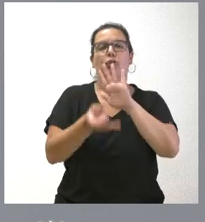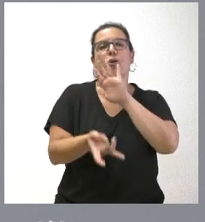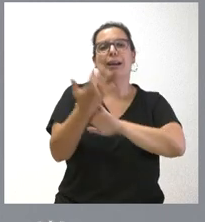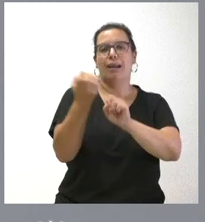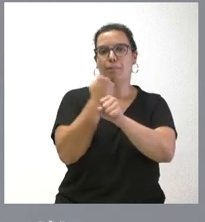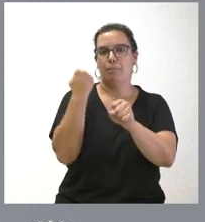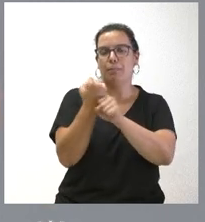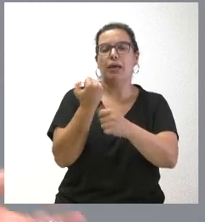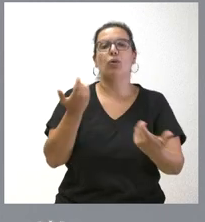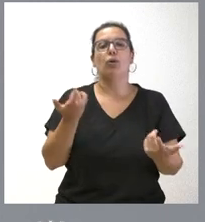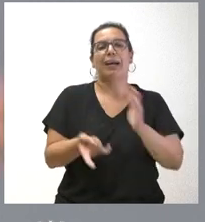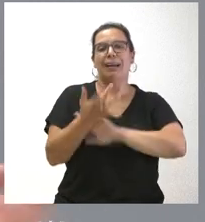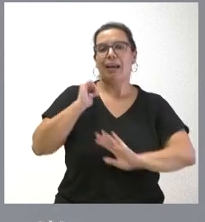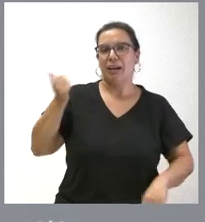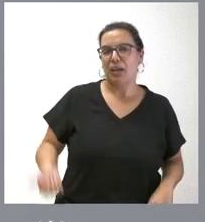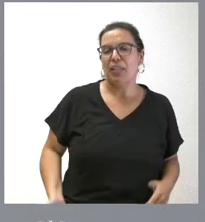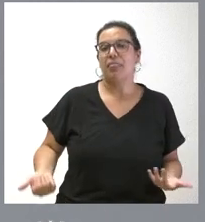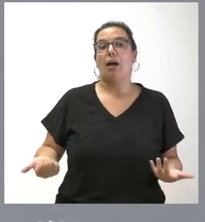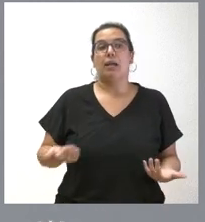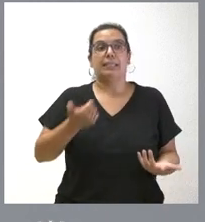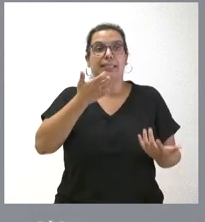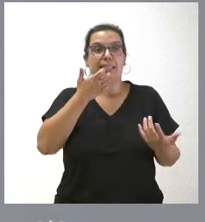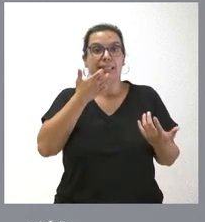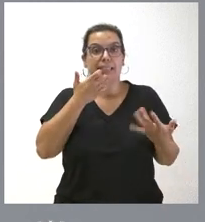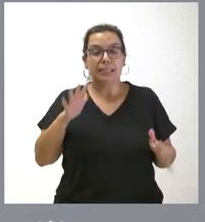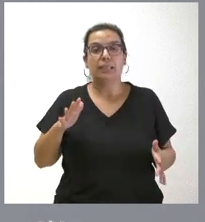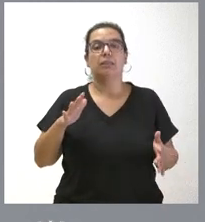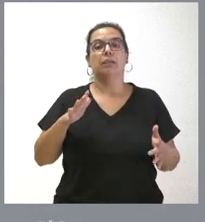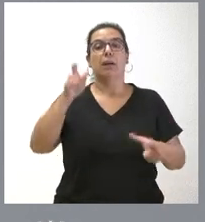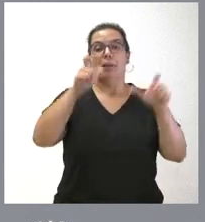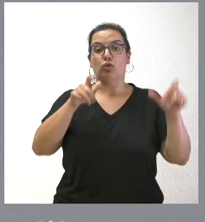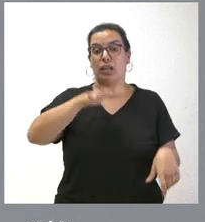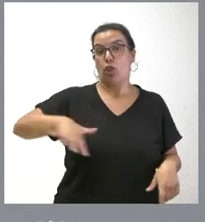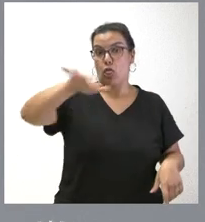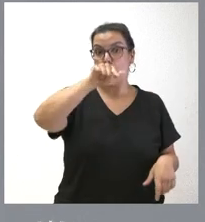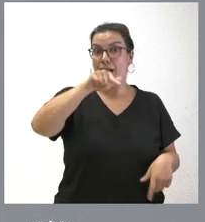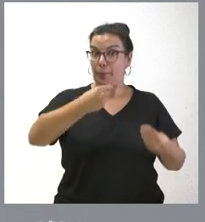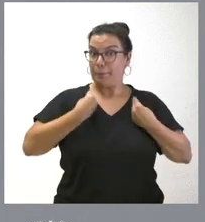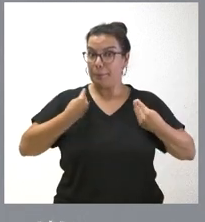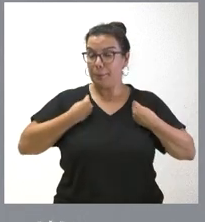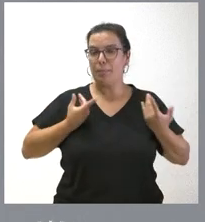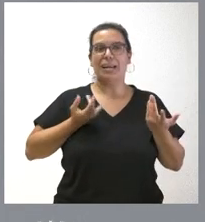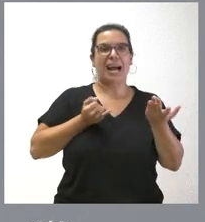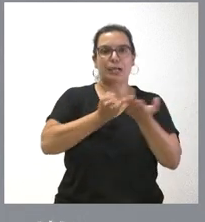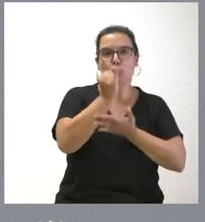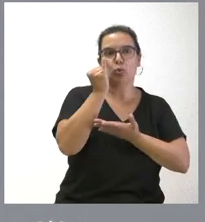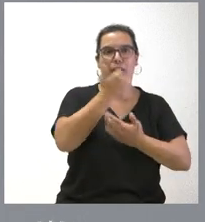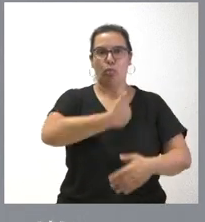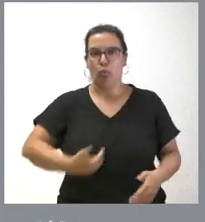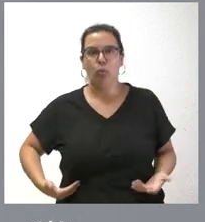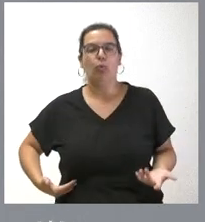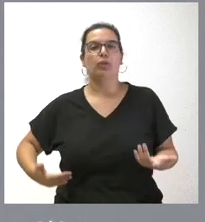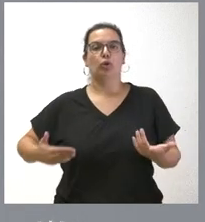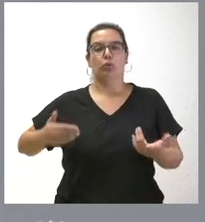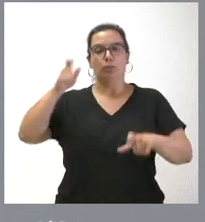empleo que generen riqueza Y si los habitantes del territorio los agricultores los propietarios y